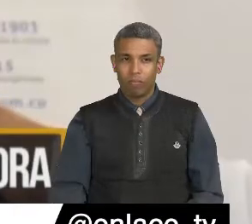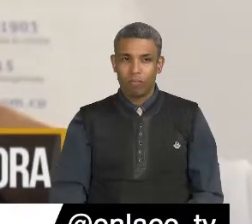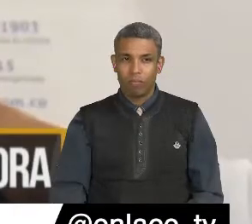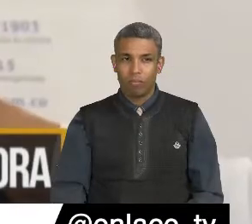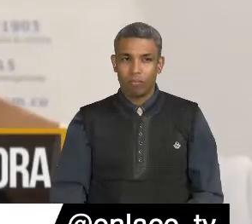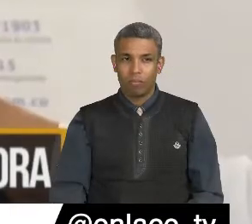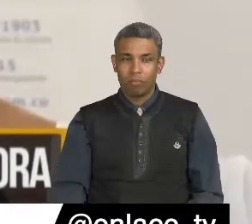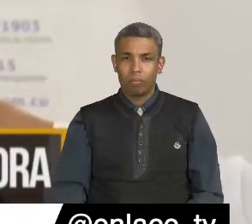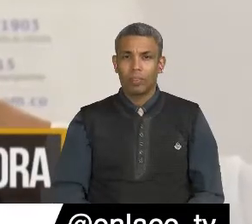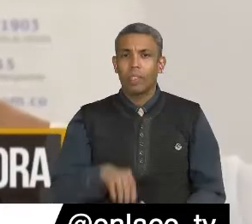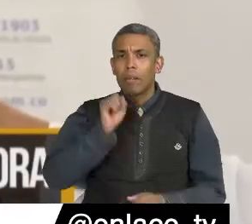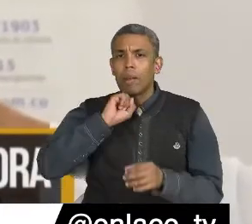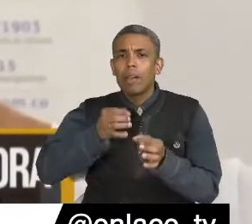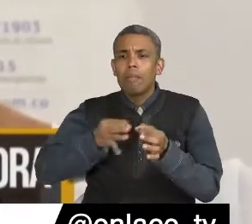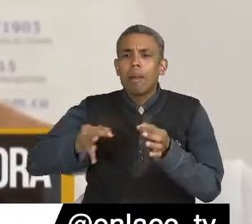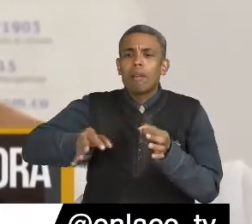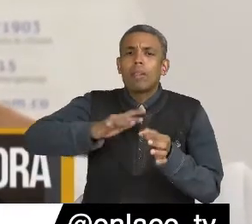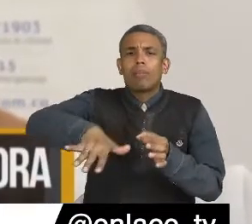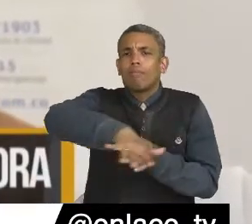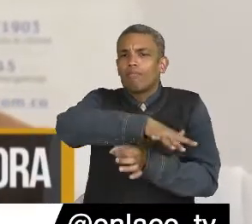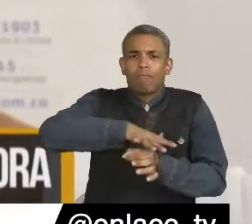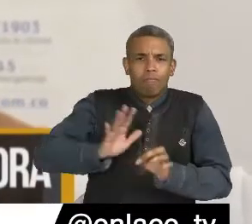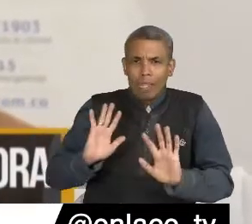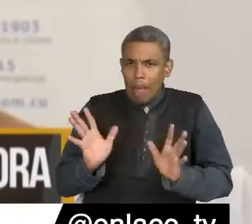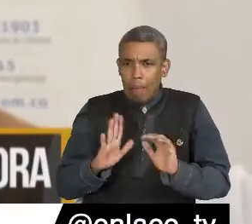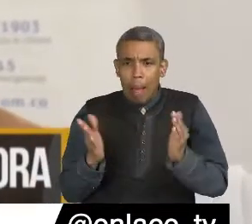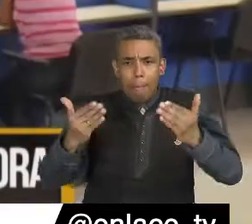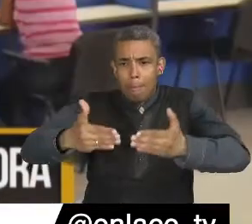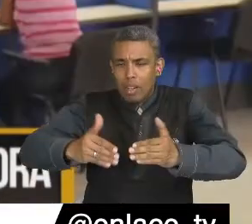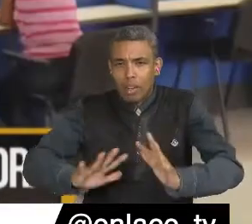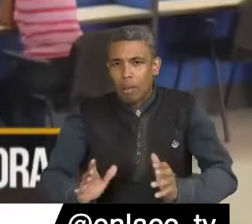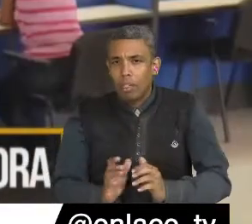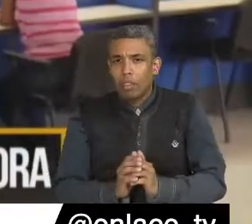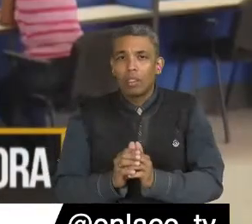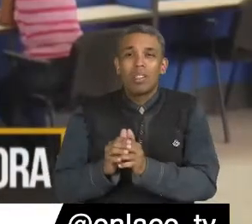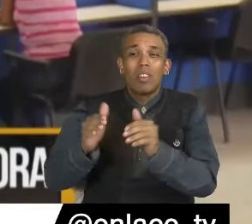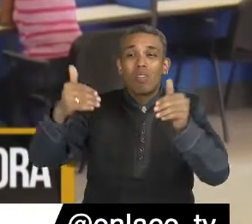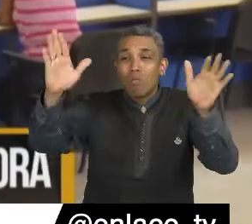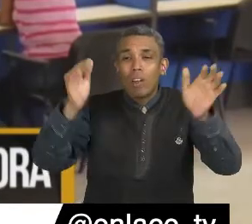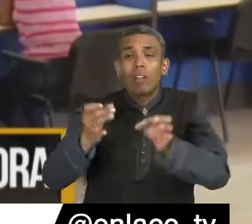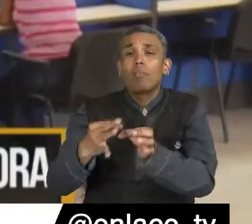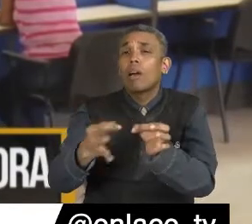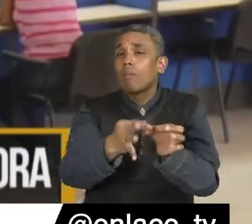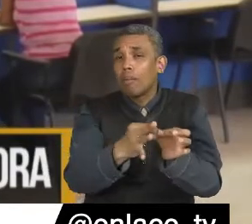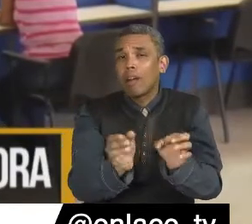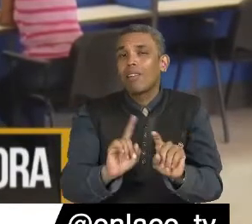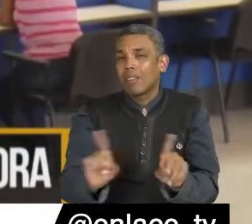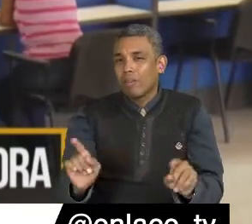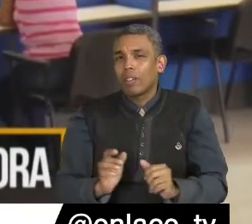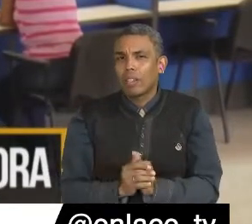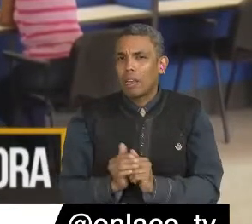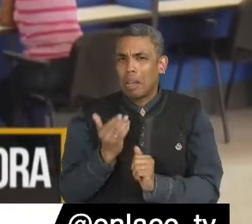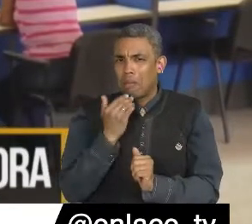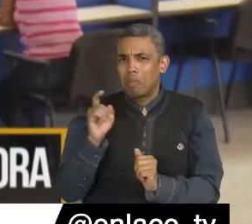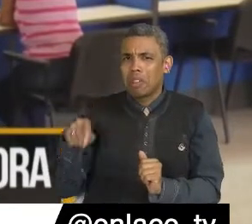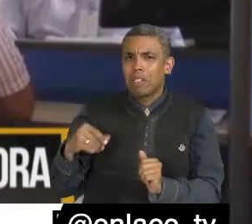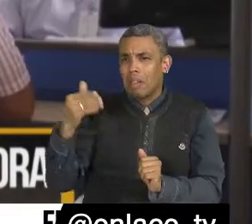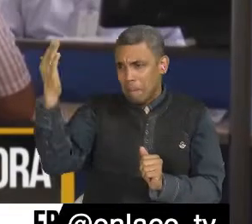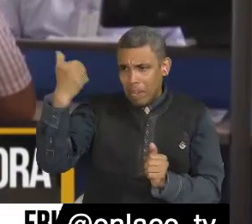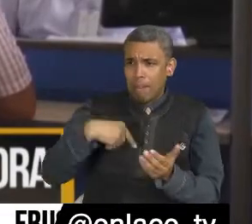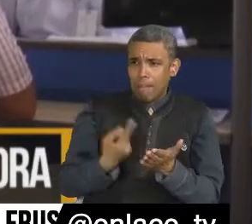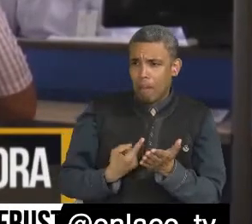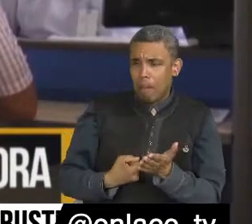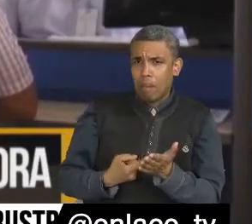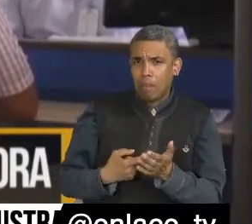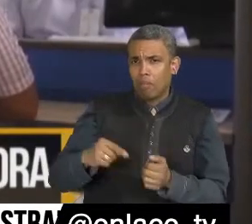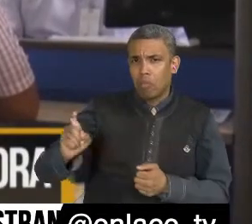Para el Magdalena Medio, el resto de Santander sí tienen unos parámetros diferentes. No se requiere ningún tramitador para que puedan acceder a